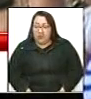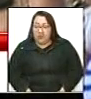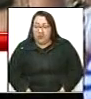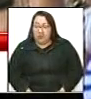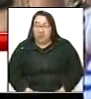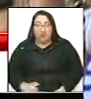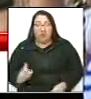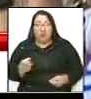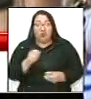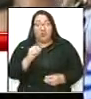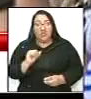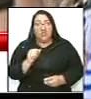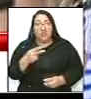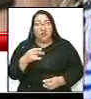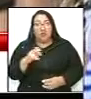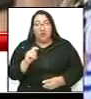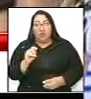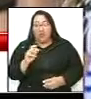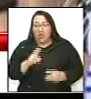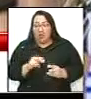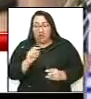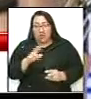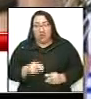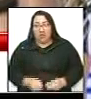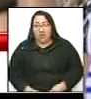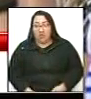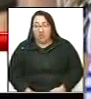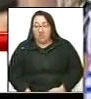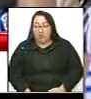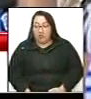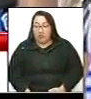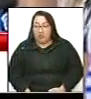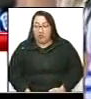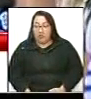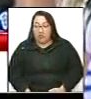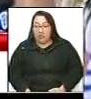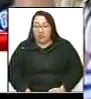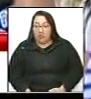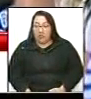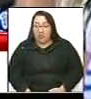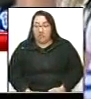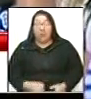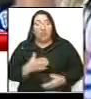no el congresista Cheput está diciendo algo que tiene lógica, ¿no? Es decir, si hay un elemento de juicio nuevo,